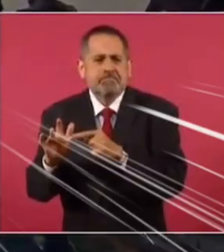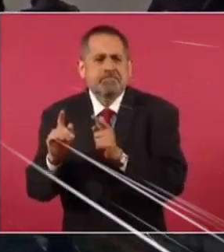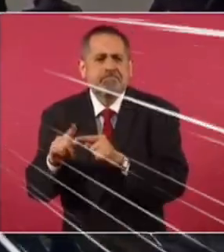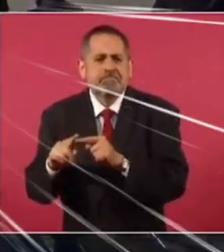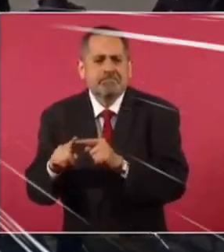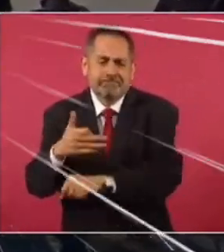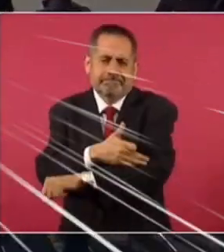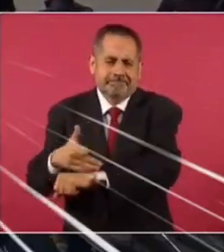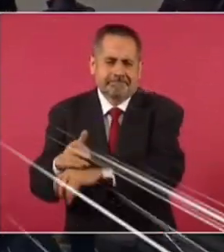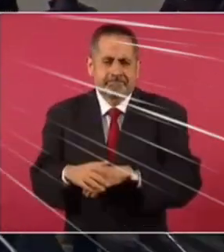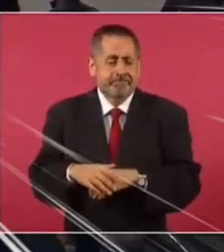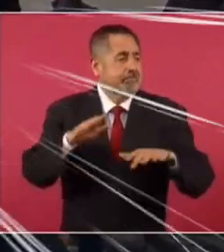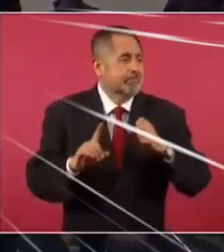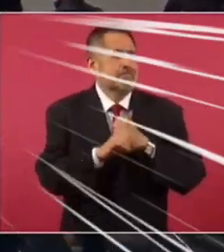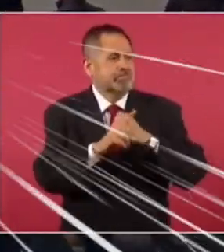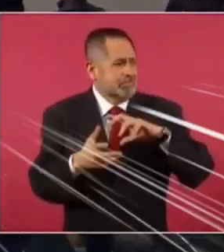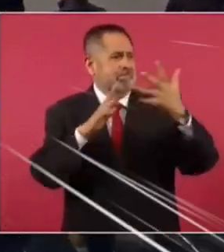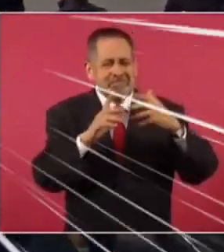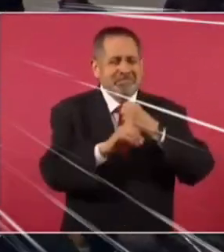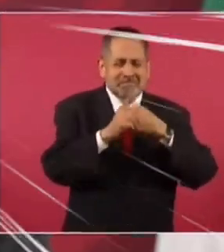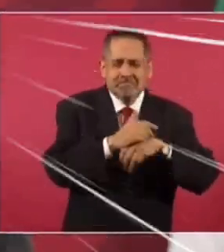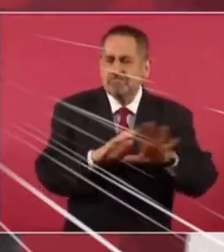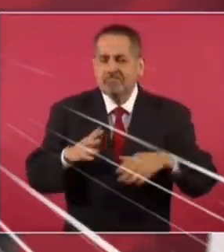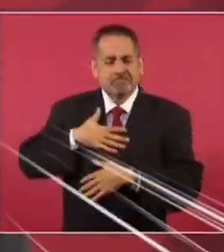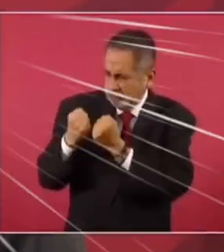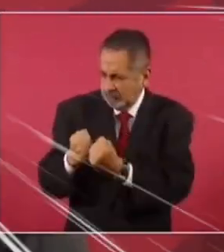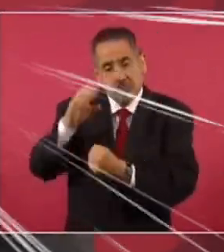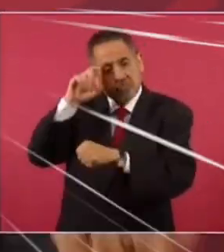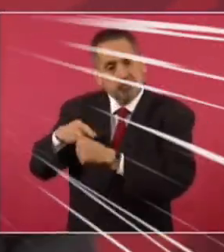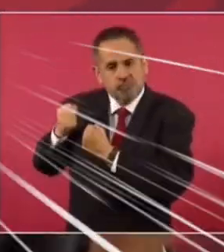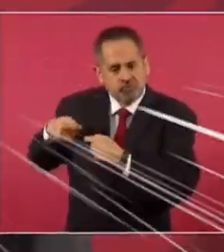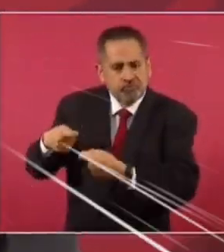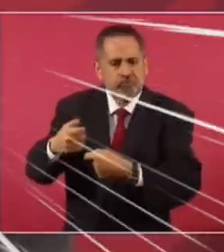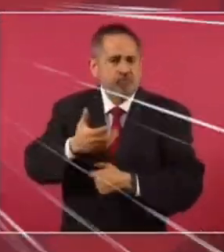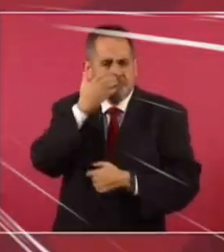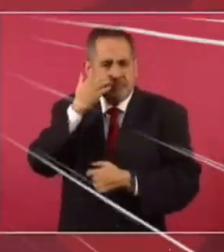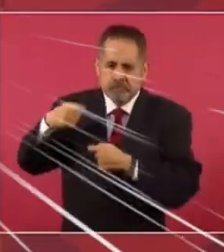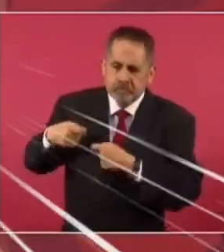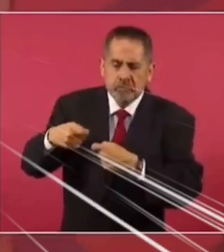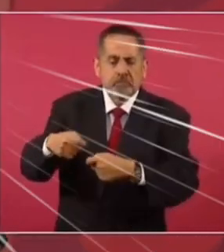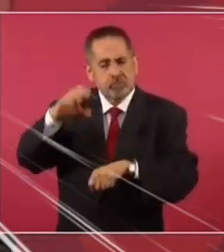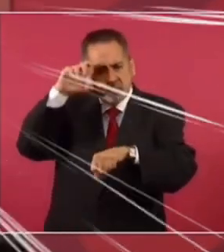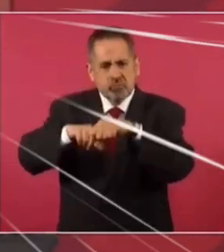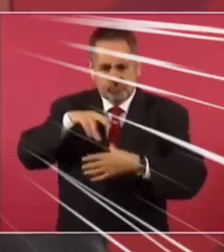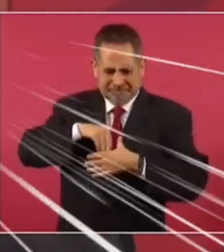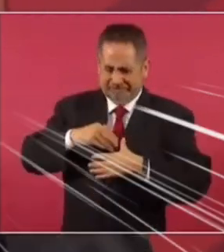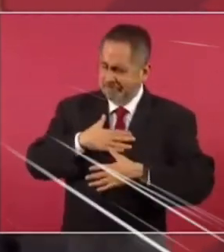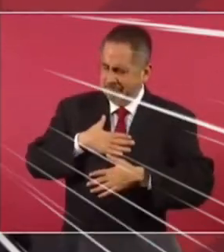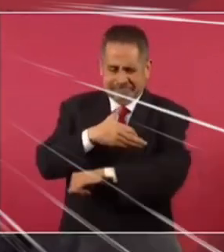males, las calamidades por nuestras familias y por nuestras culturas. O por nuestras culturas tenemos